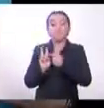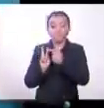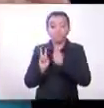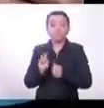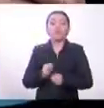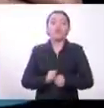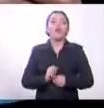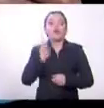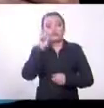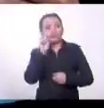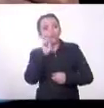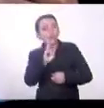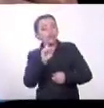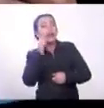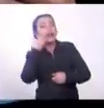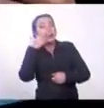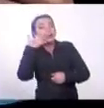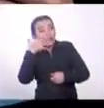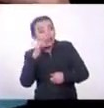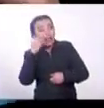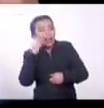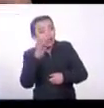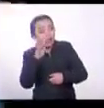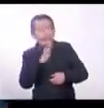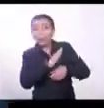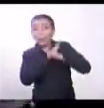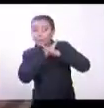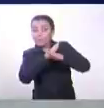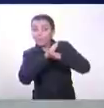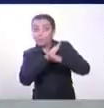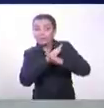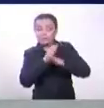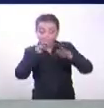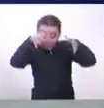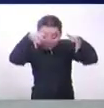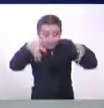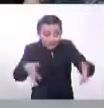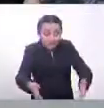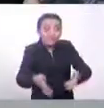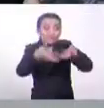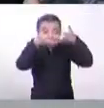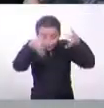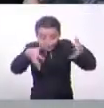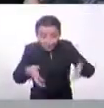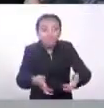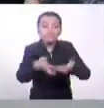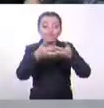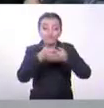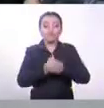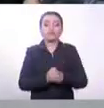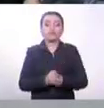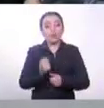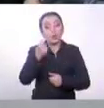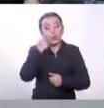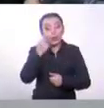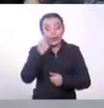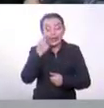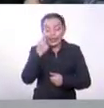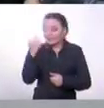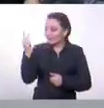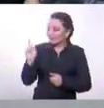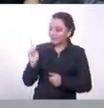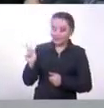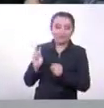y segundo que había una excavación profunda. Por eso fue que le dijo, cuidado, no te vayas a caer. Mira, ahora imagínate, si